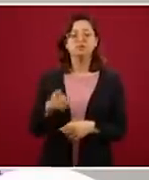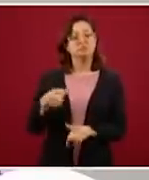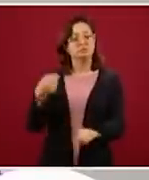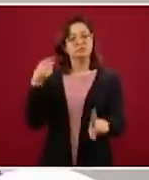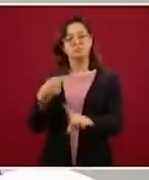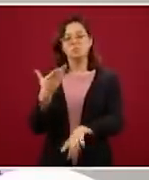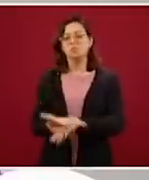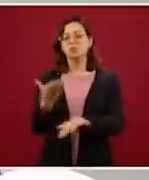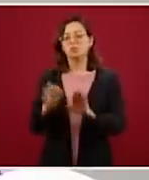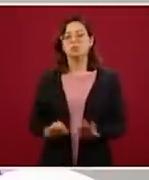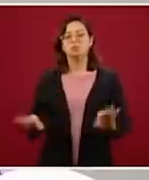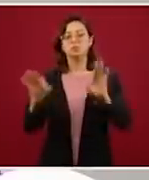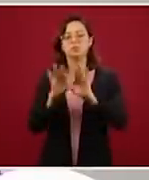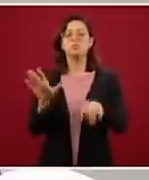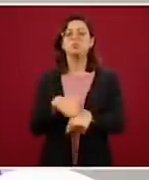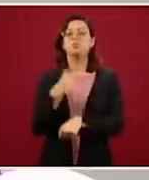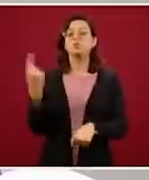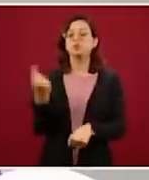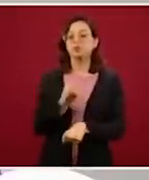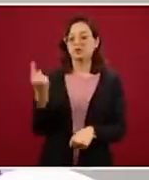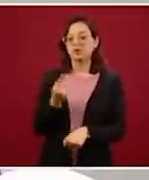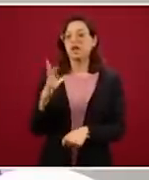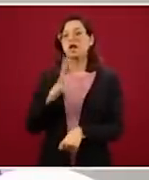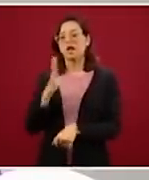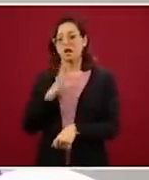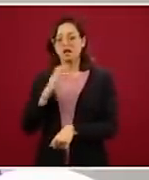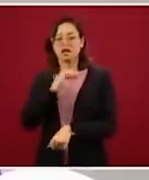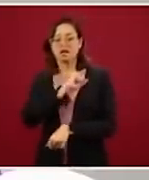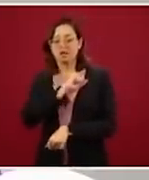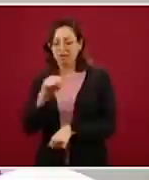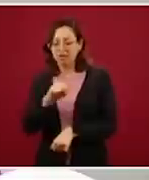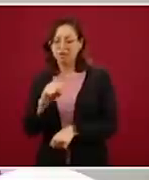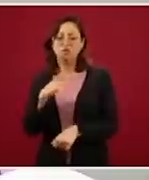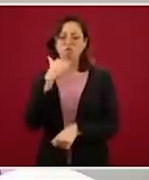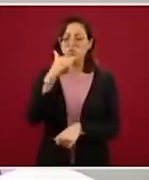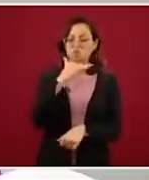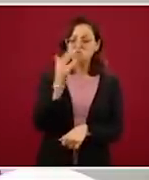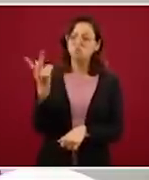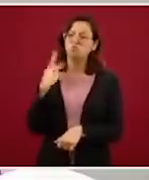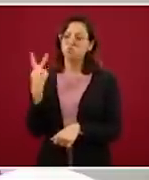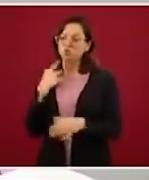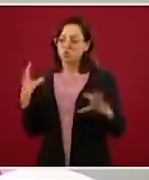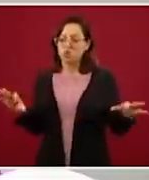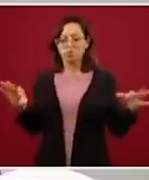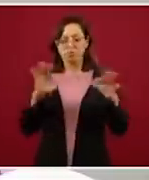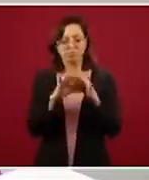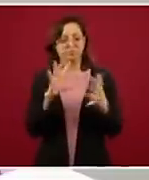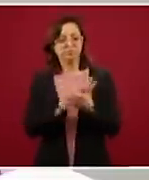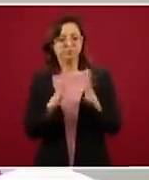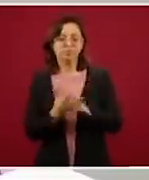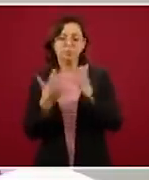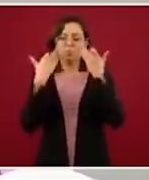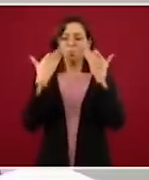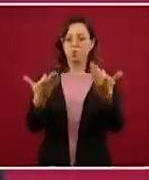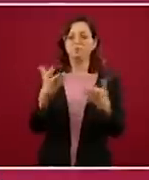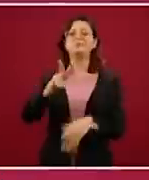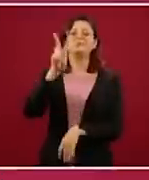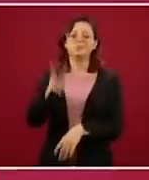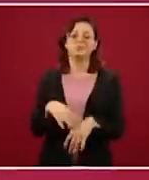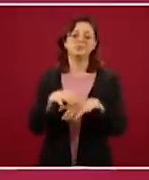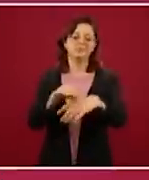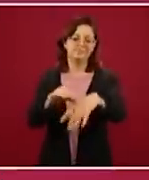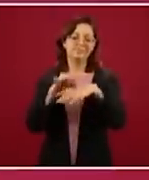prioridad en razón de que vincula delincuencia organizada con corrupción de naturaleza política y comprueba, creo yo, una vez más